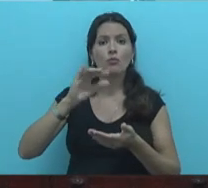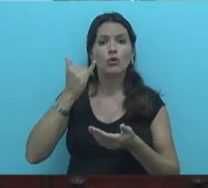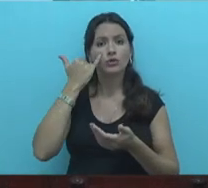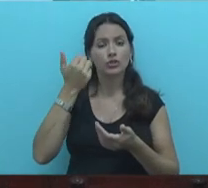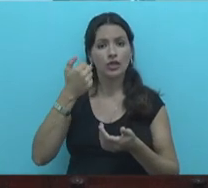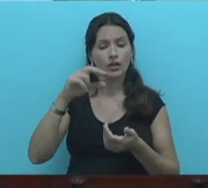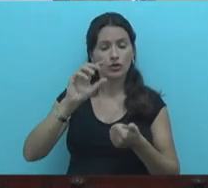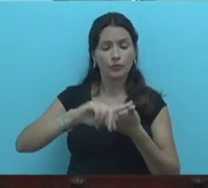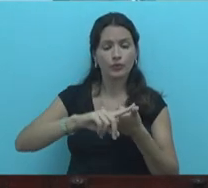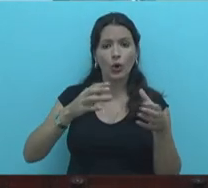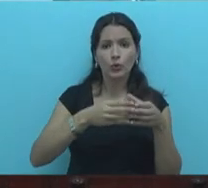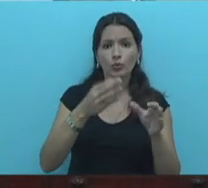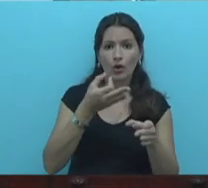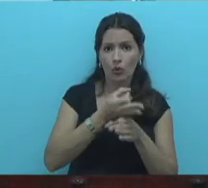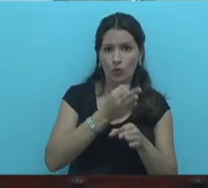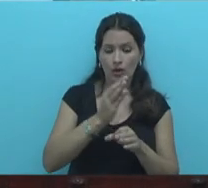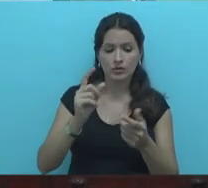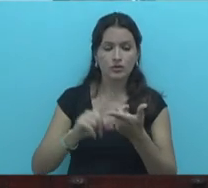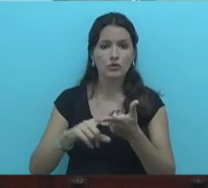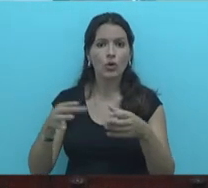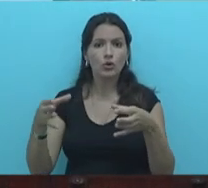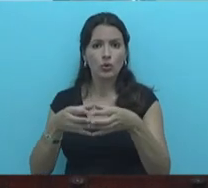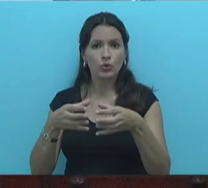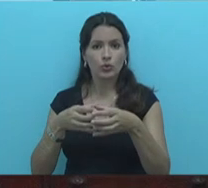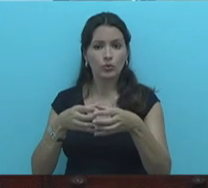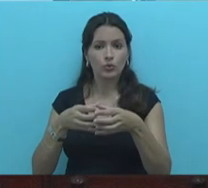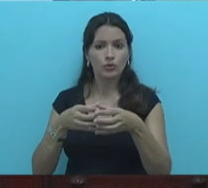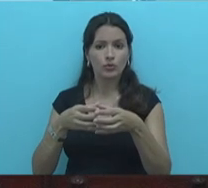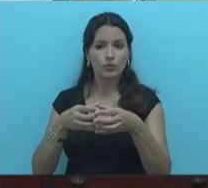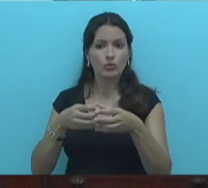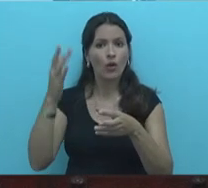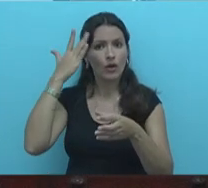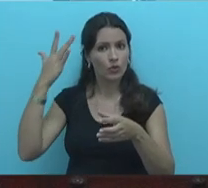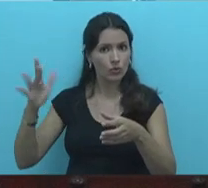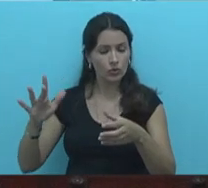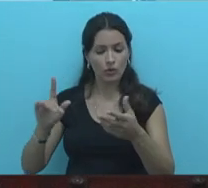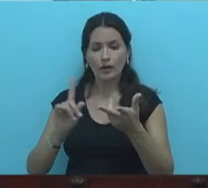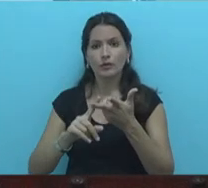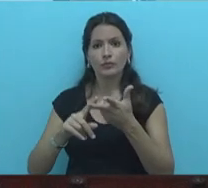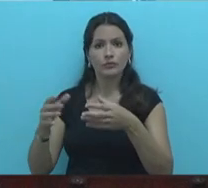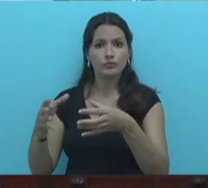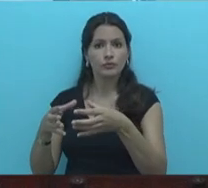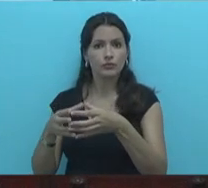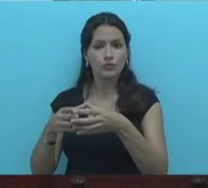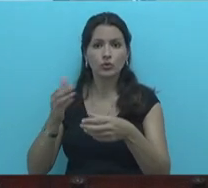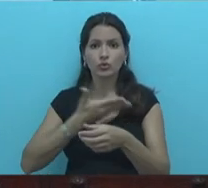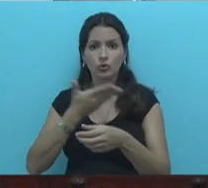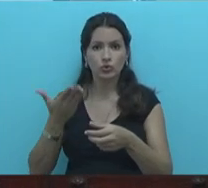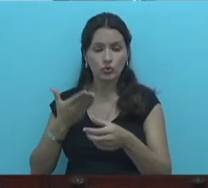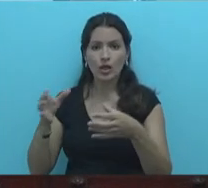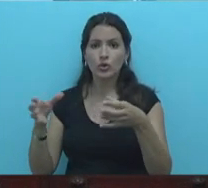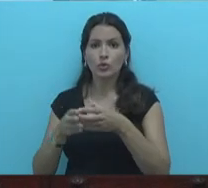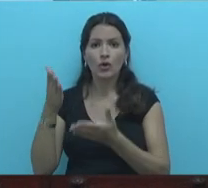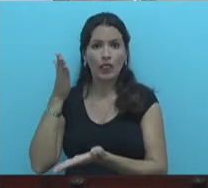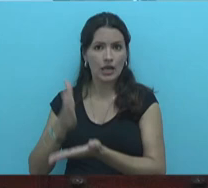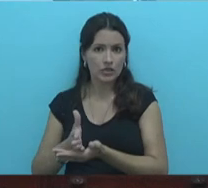Previsión, Comisión de Educación, Ciencia, Tecnología e Innovación, Comisión de Cultura y Medios de Comunicación Social y Comisión de Derechos